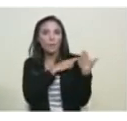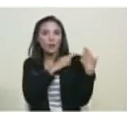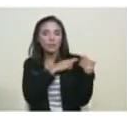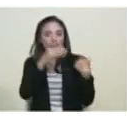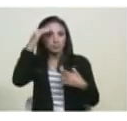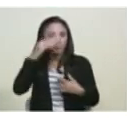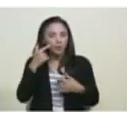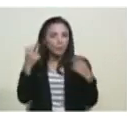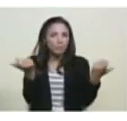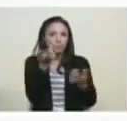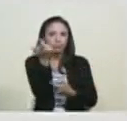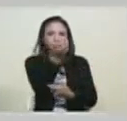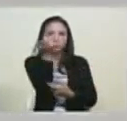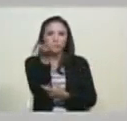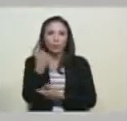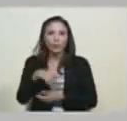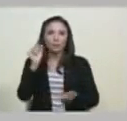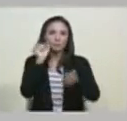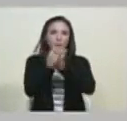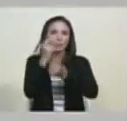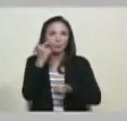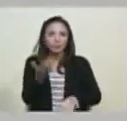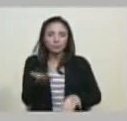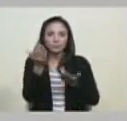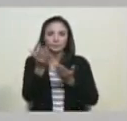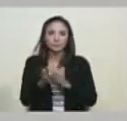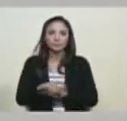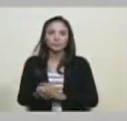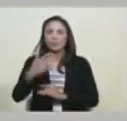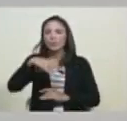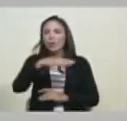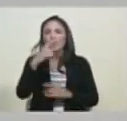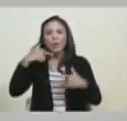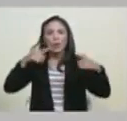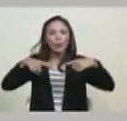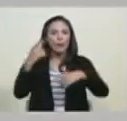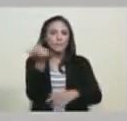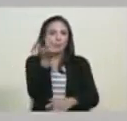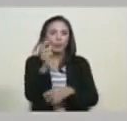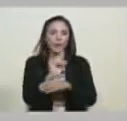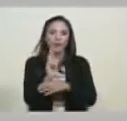Bolivariana, a buscar a estos asesinos. ¿Dónde se encuentren?